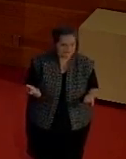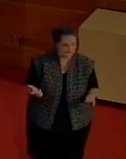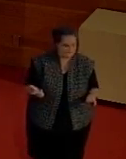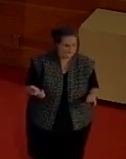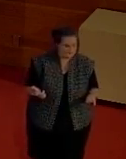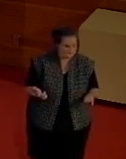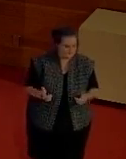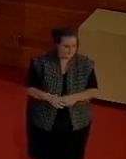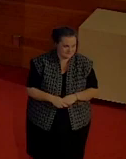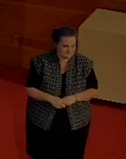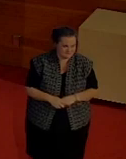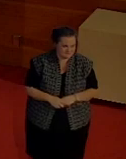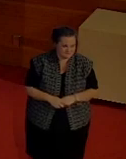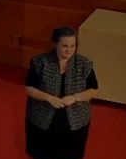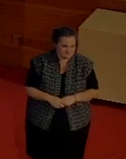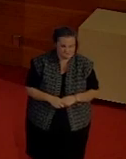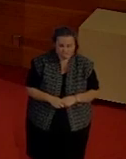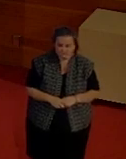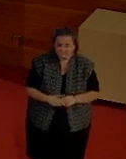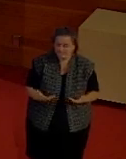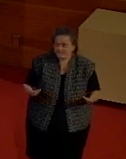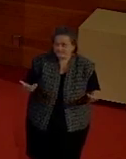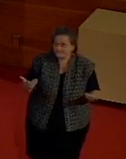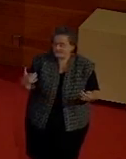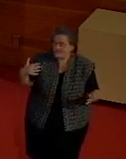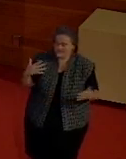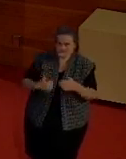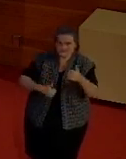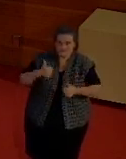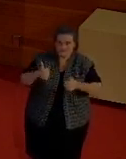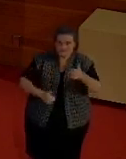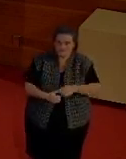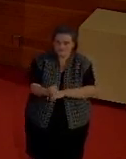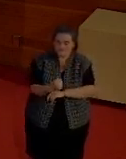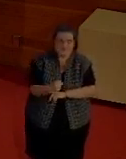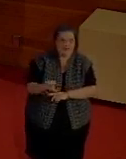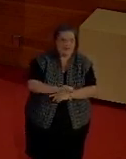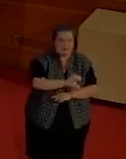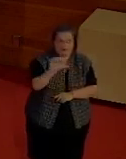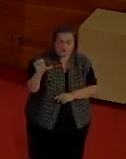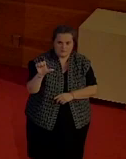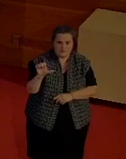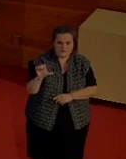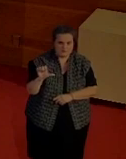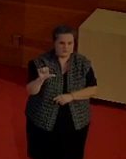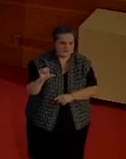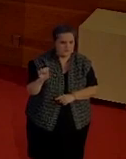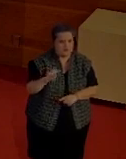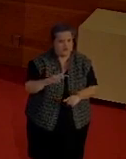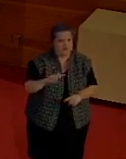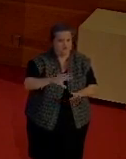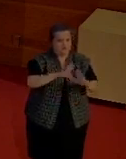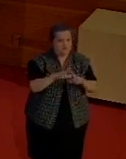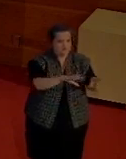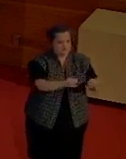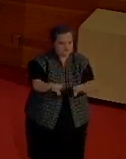aparece la era nuclear hemos estado en una competencia por potencias primero los europeas cada una con su imperio con sus colonias